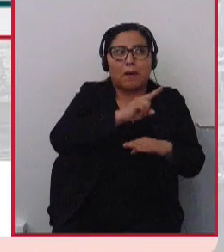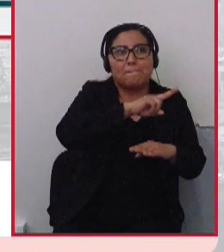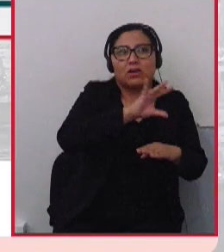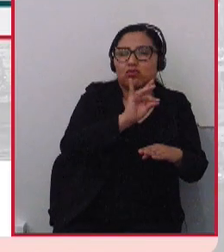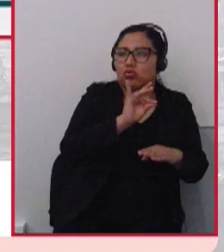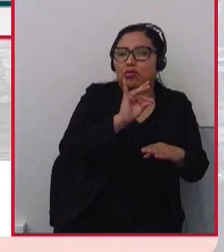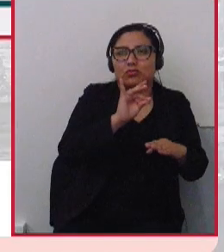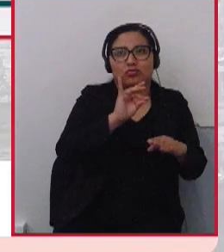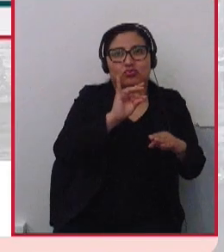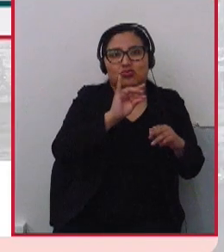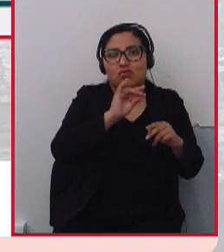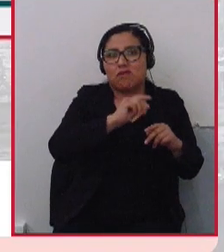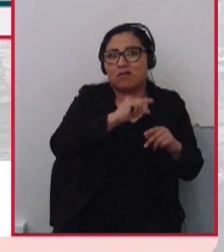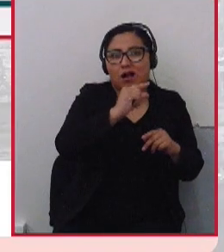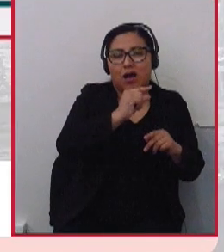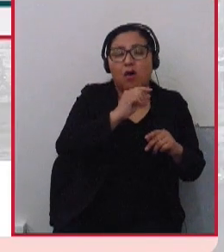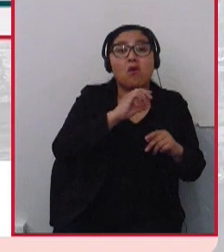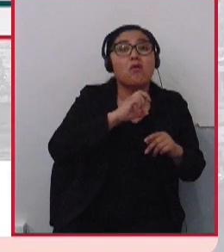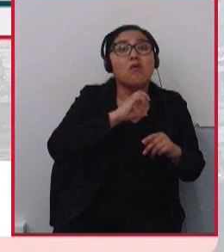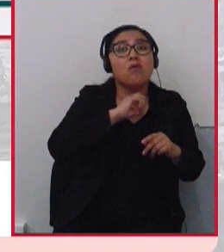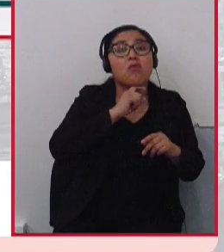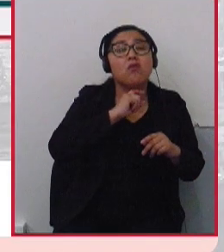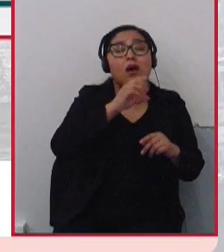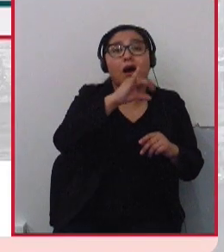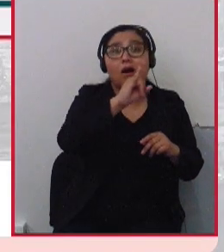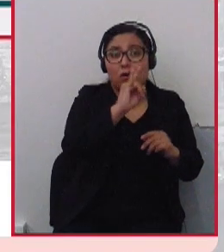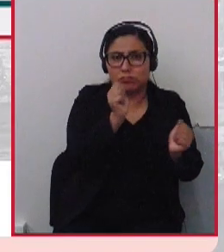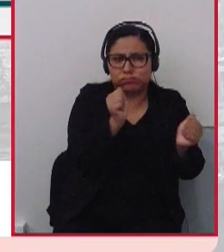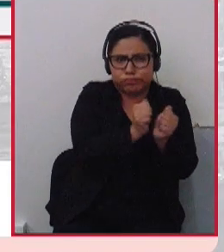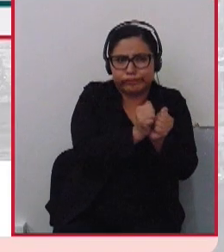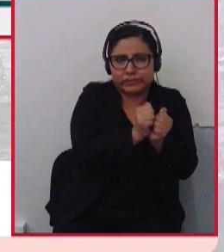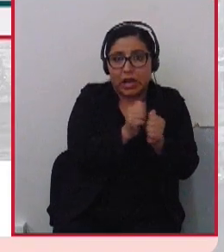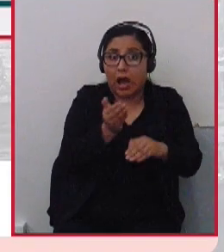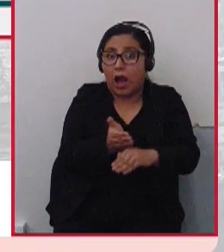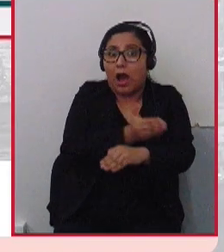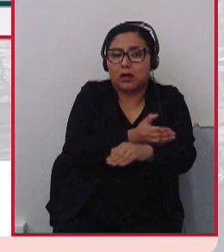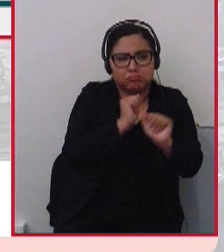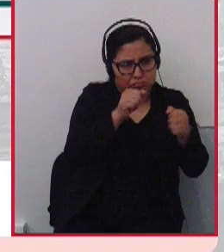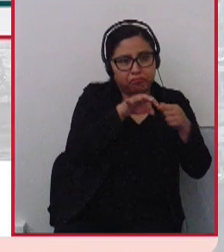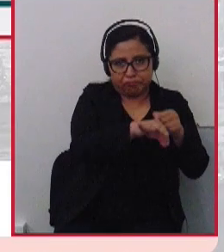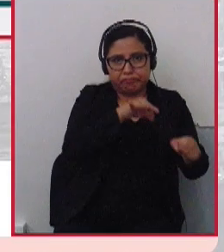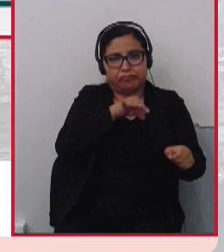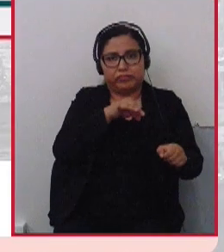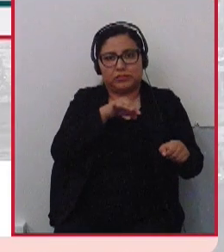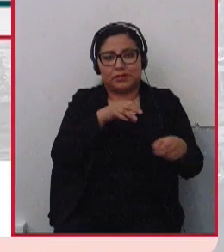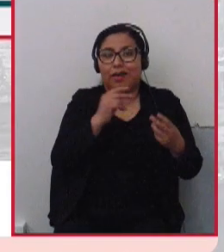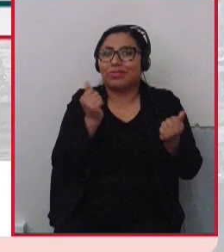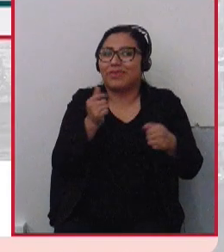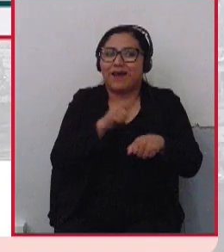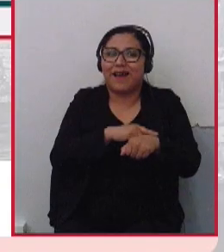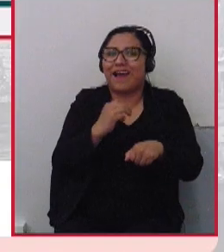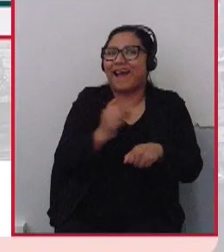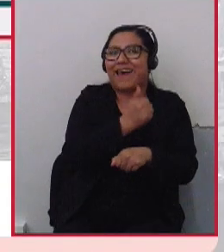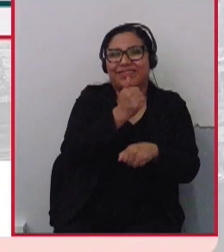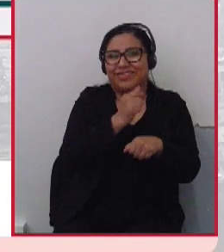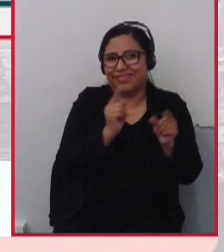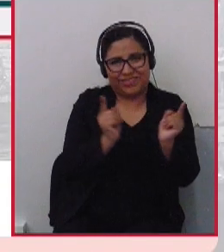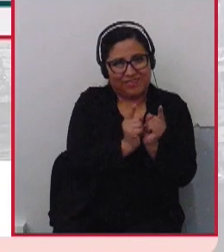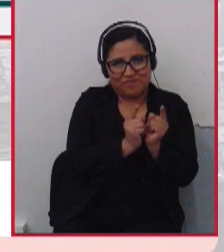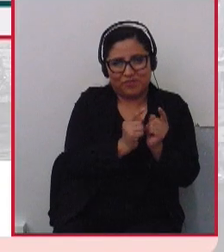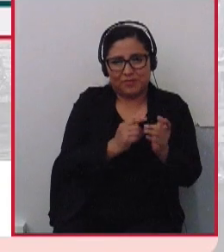grados de cobre en el concentrado, puedes sacarlo antes y ganas tiempo de residencia en circuitos